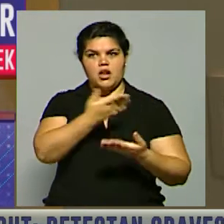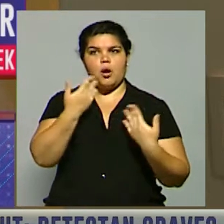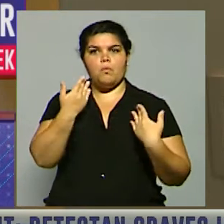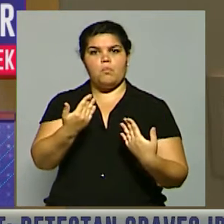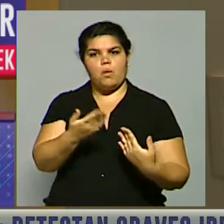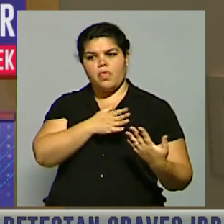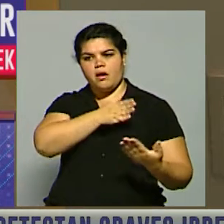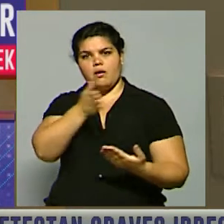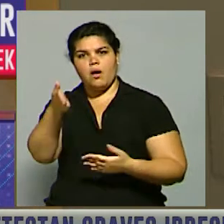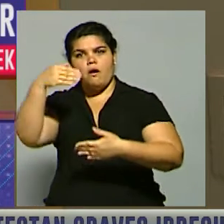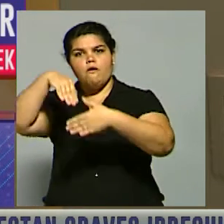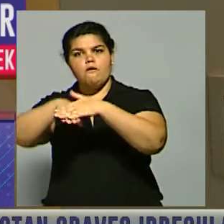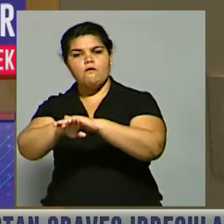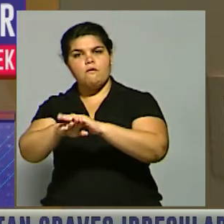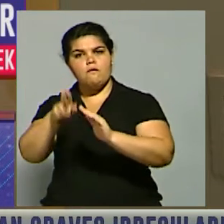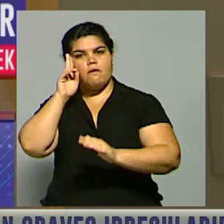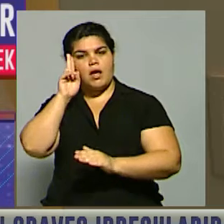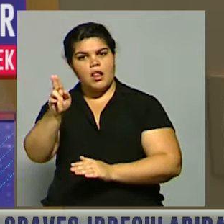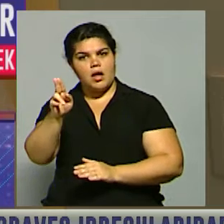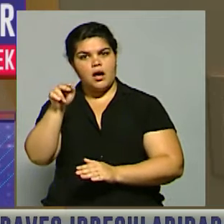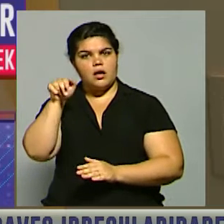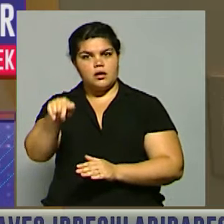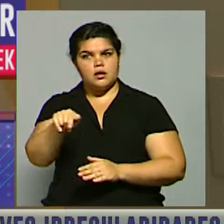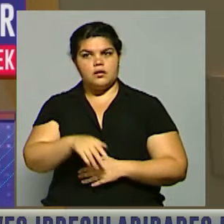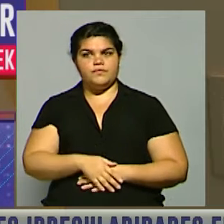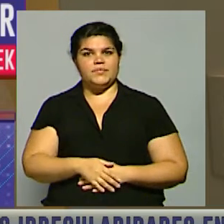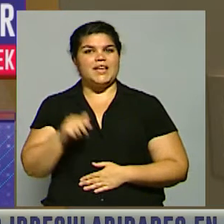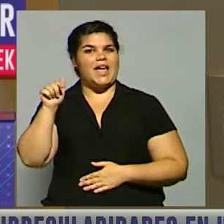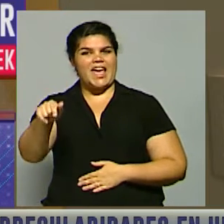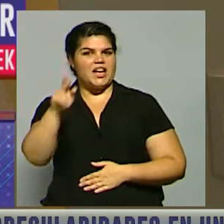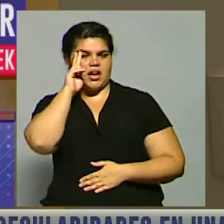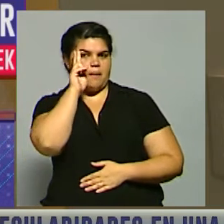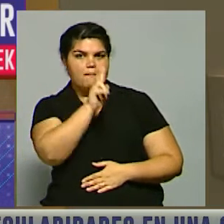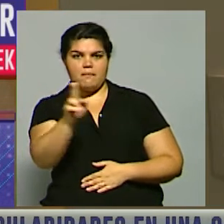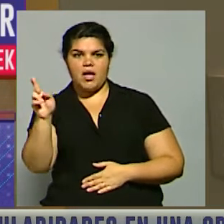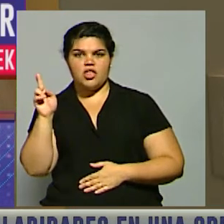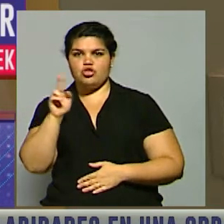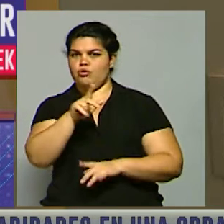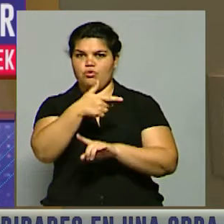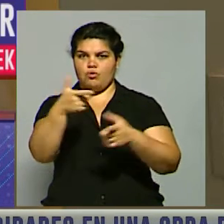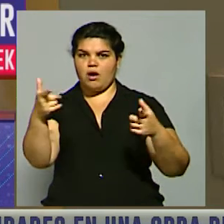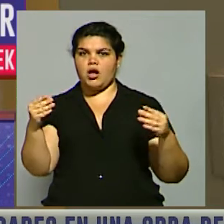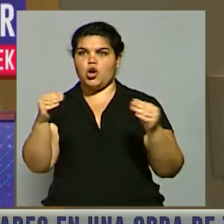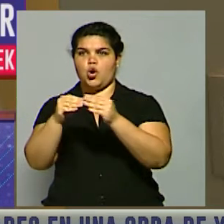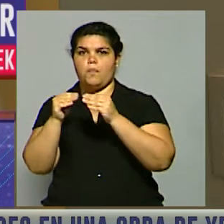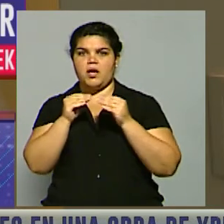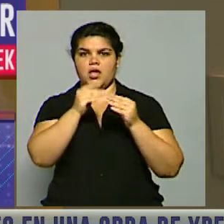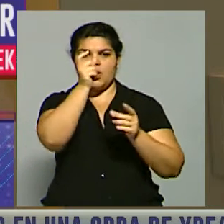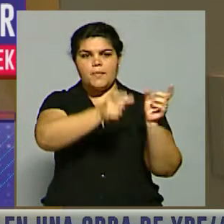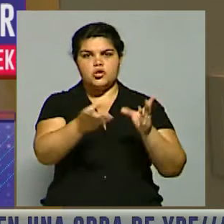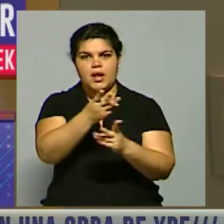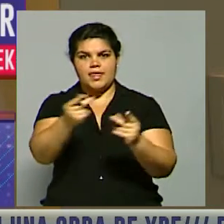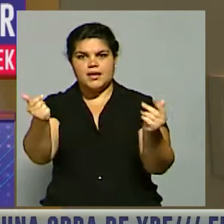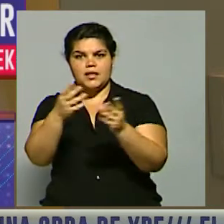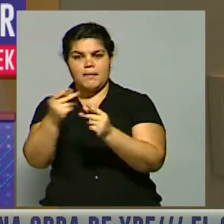y a llorarlo, cosa que él no pudo o que él no respetó respecto de los compañeros desaparecidos, los